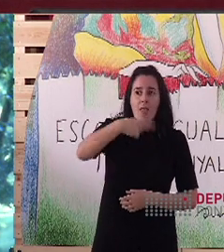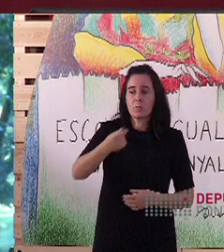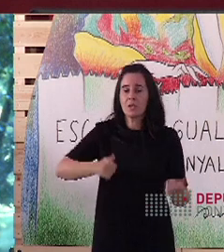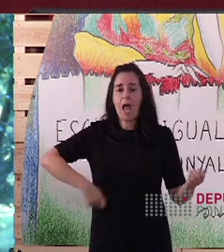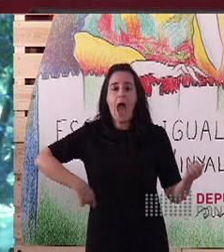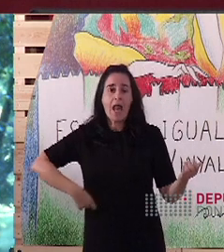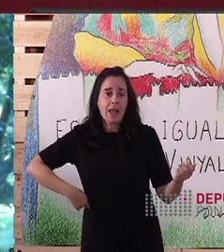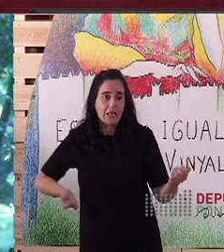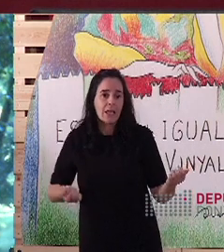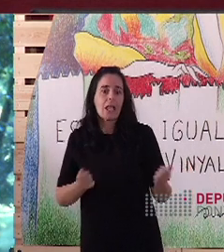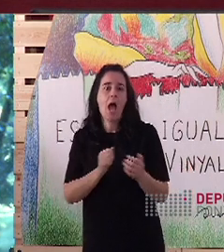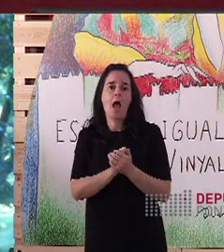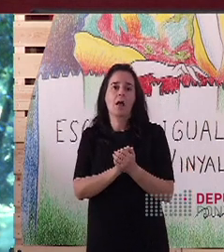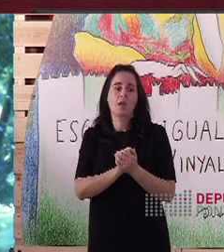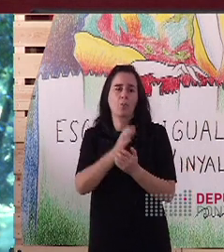de los